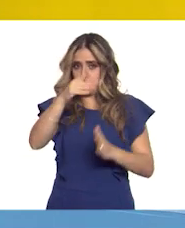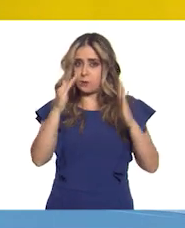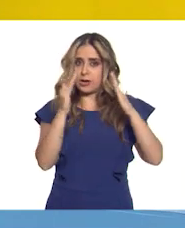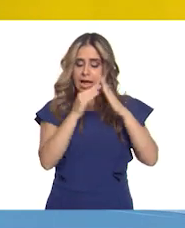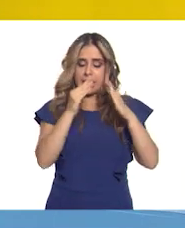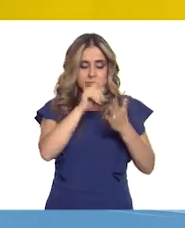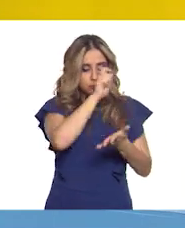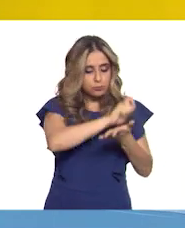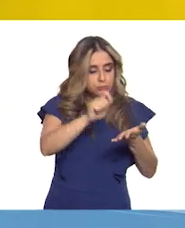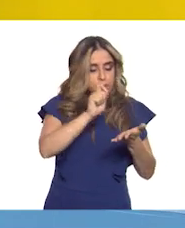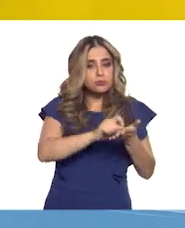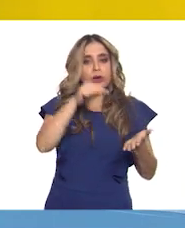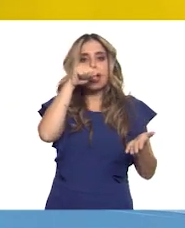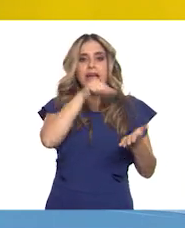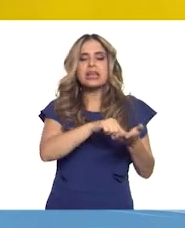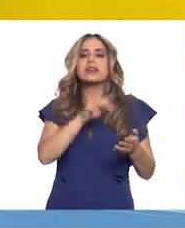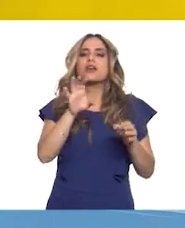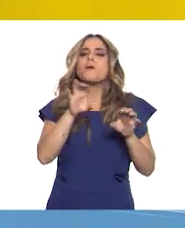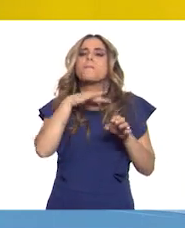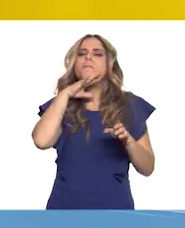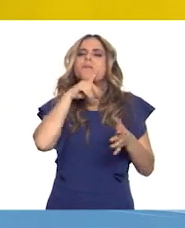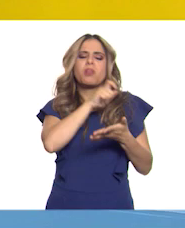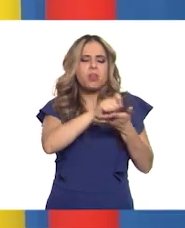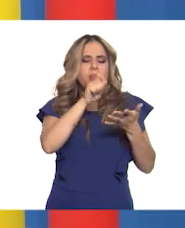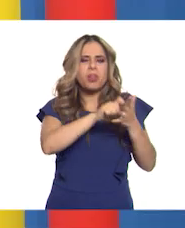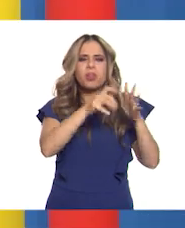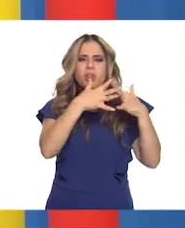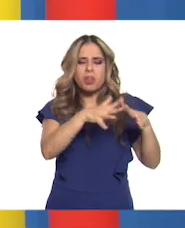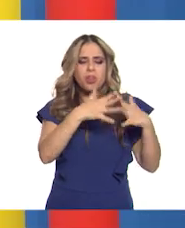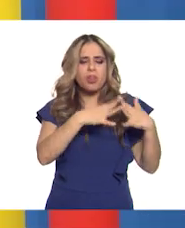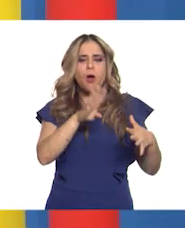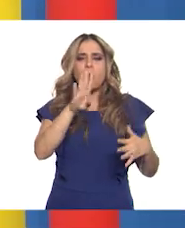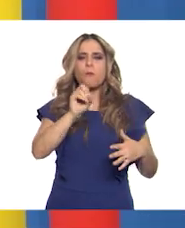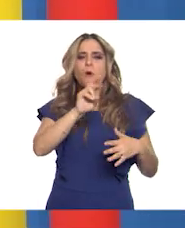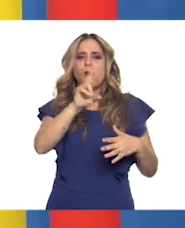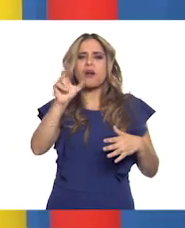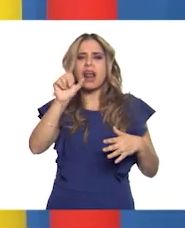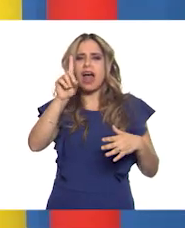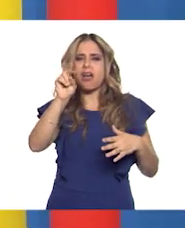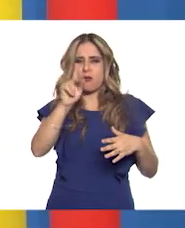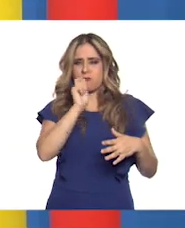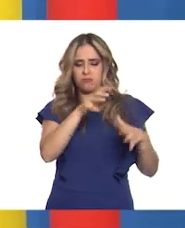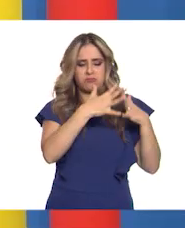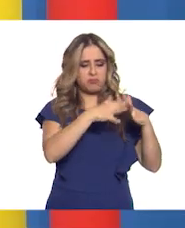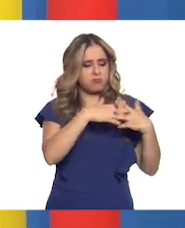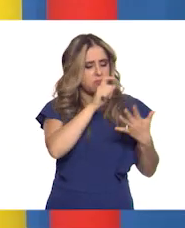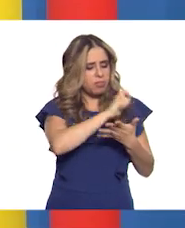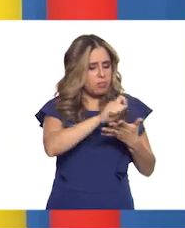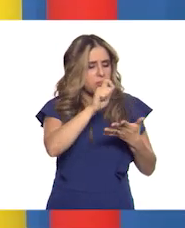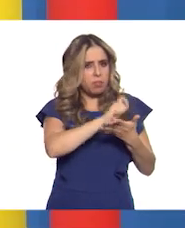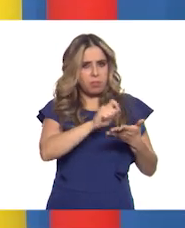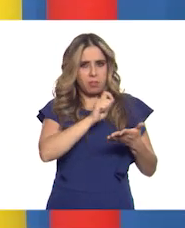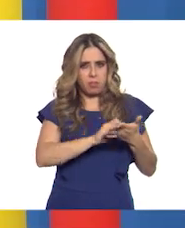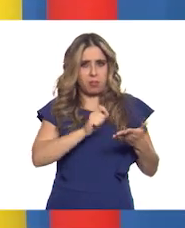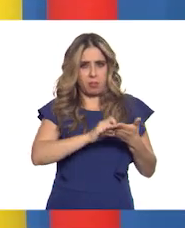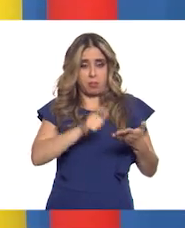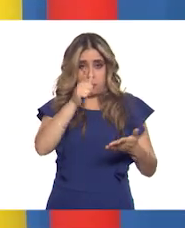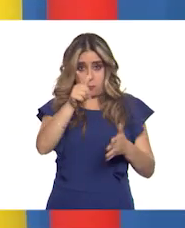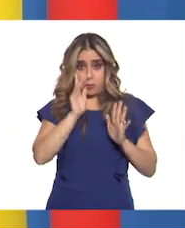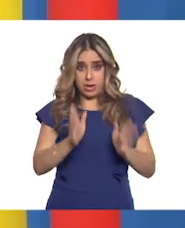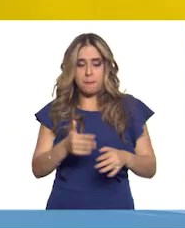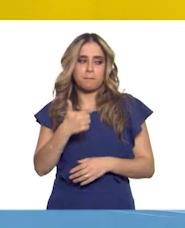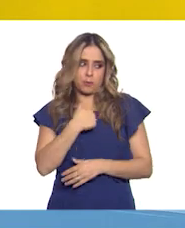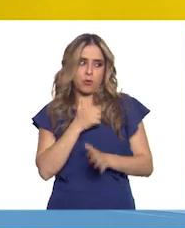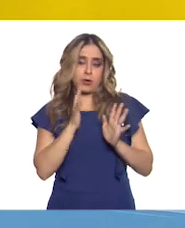María, el borrador de la carta de opinión. Así es, Gaby, sí lo tengo. Y estoy segura que nuestras niñas y niños también lo